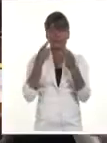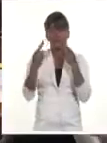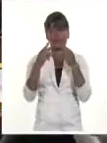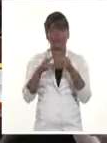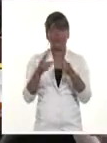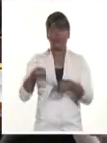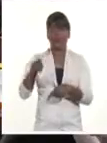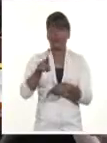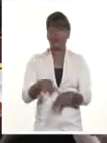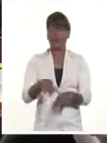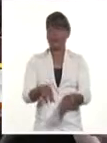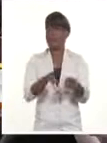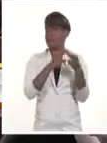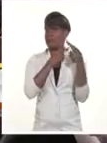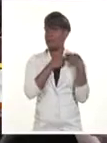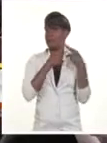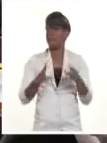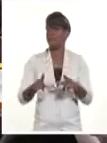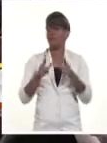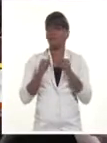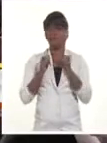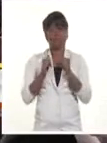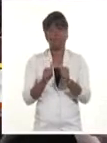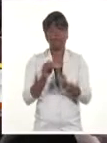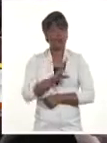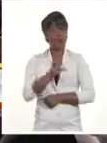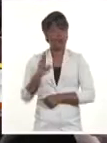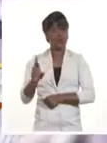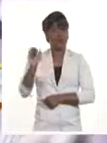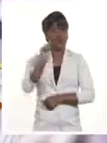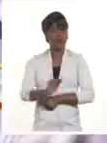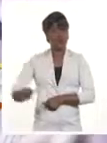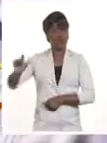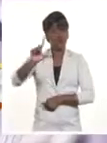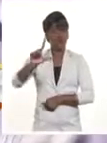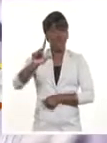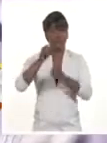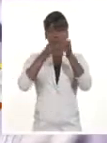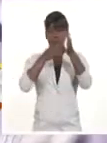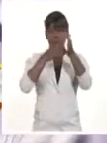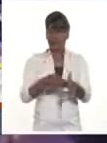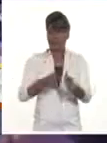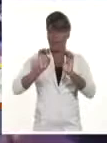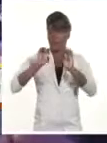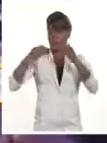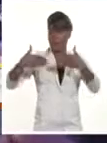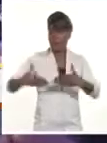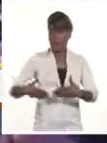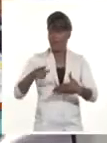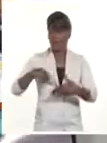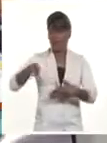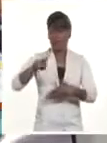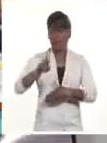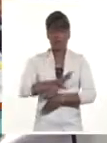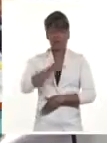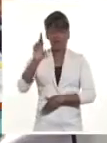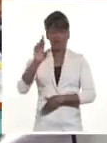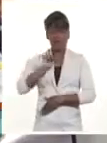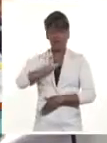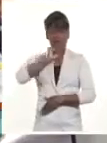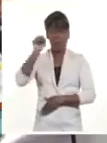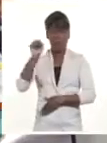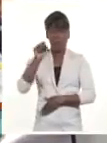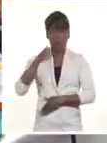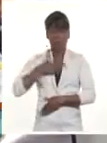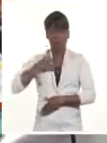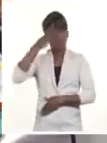la construcción de la revolución del socialismo, por integrar las filas del partido, que es la vanguardia de la sociedad cubana y